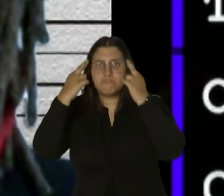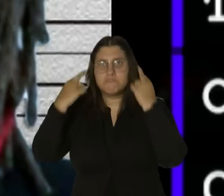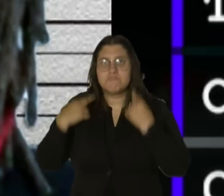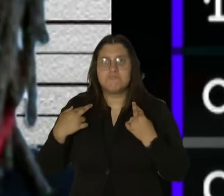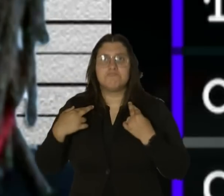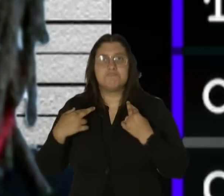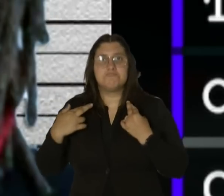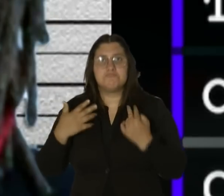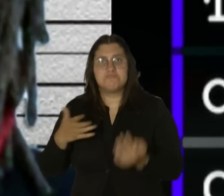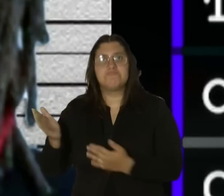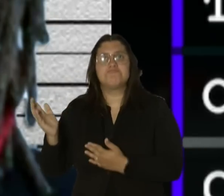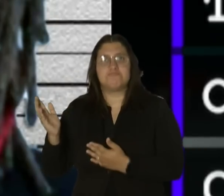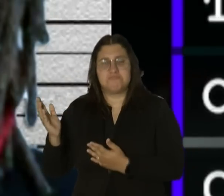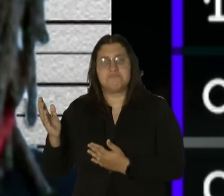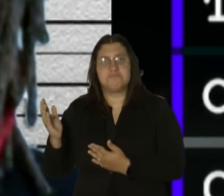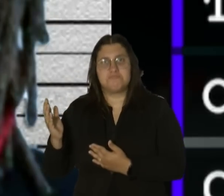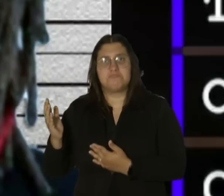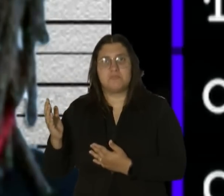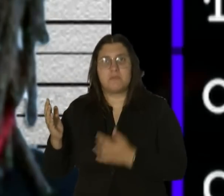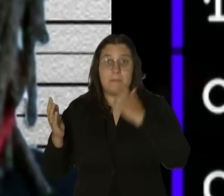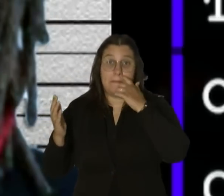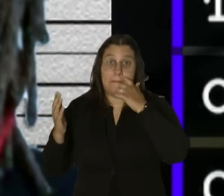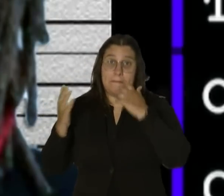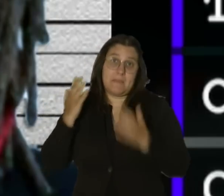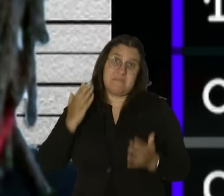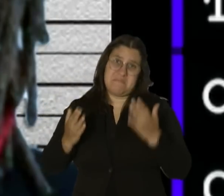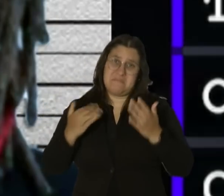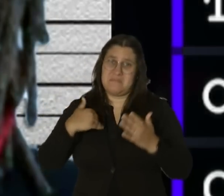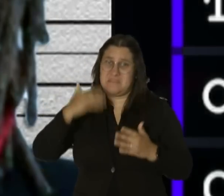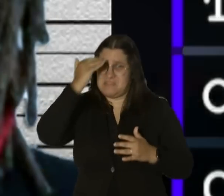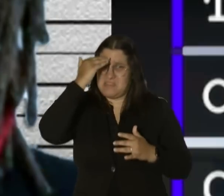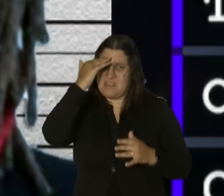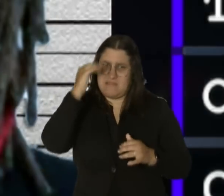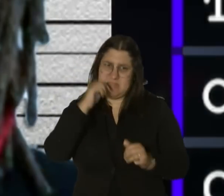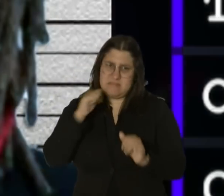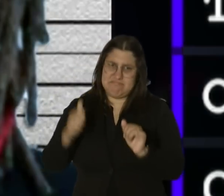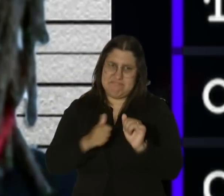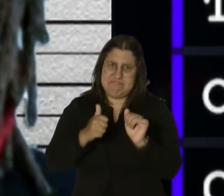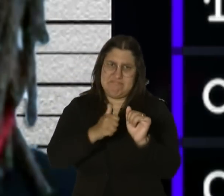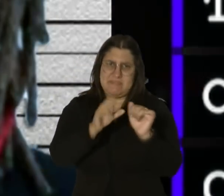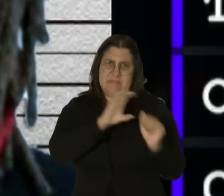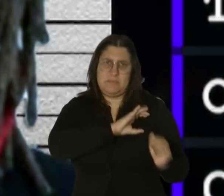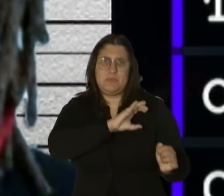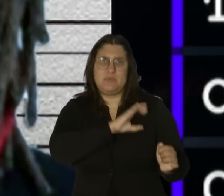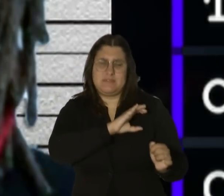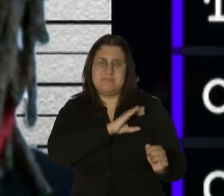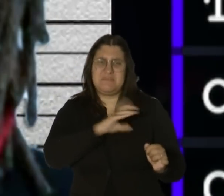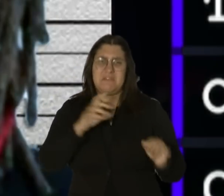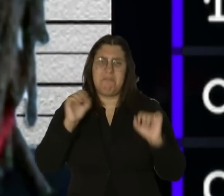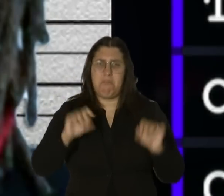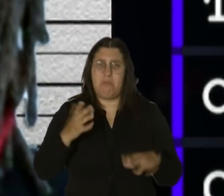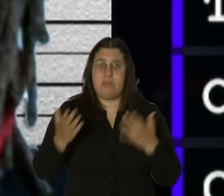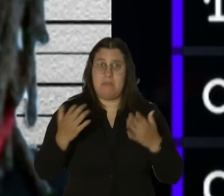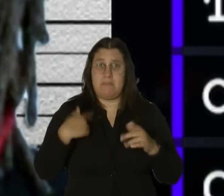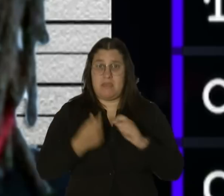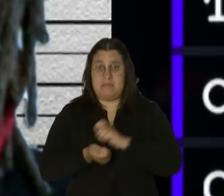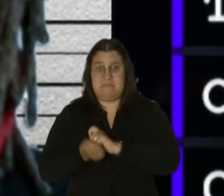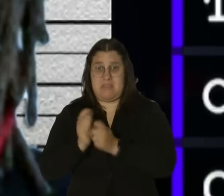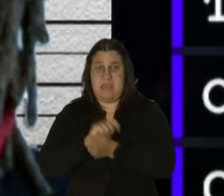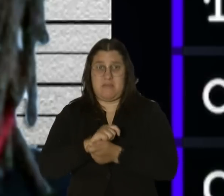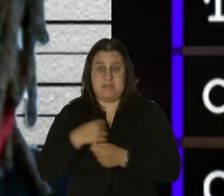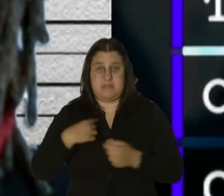de peinado. Pero sabe que está siendo buscado por las autoridades federales y posiblemente se haya cambiado